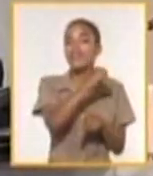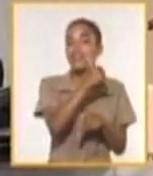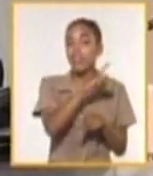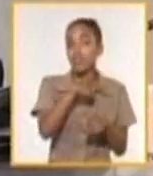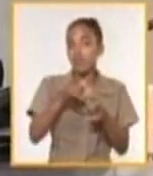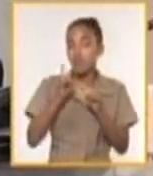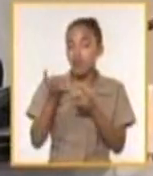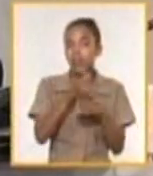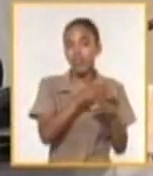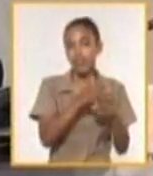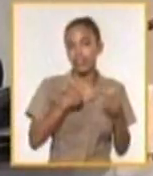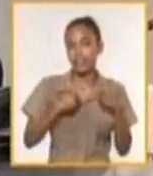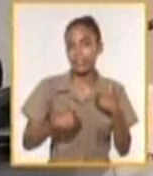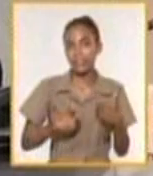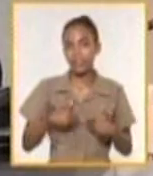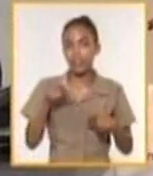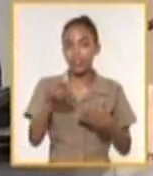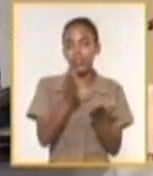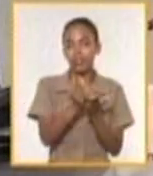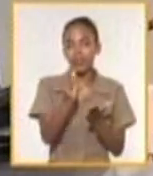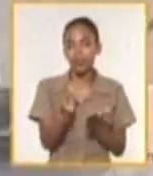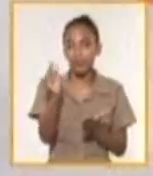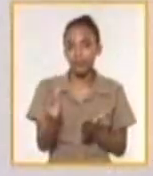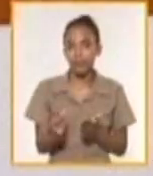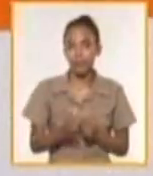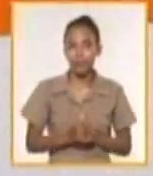alumnos de esa institución.